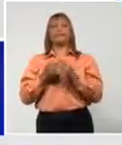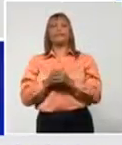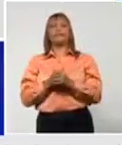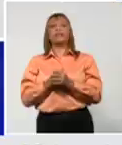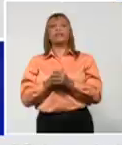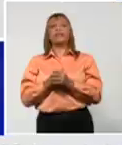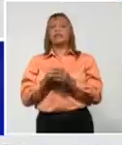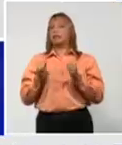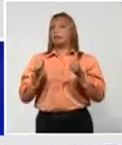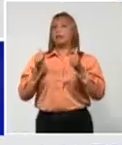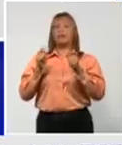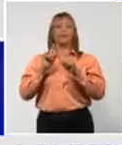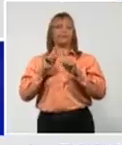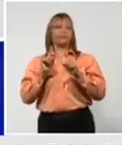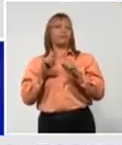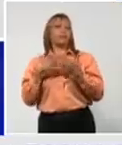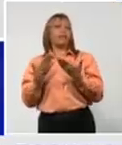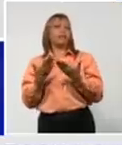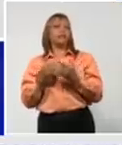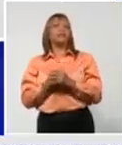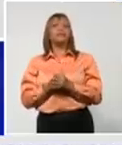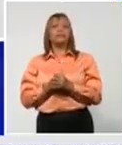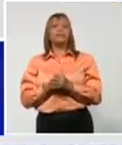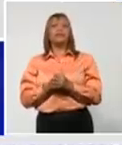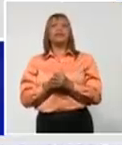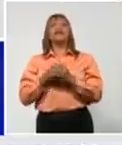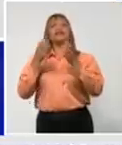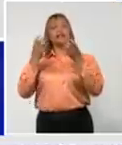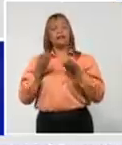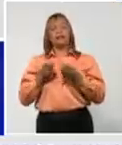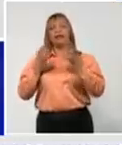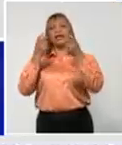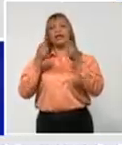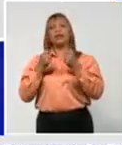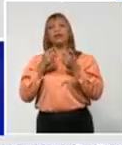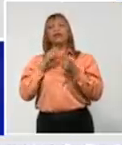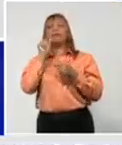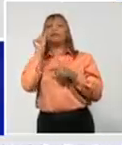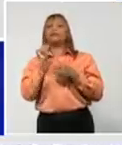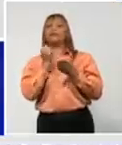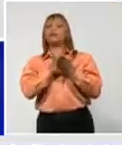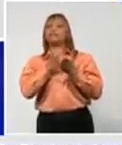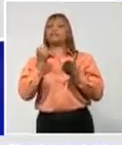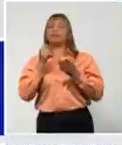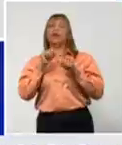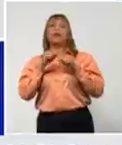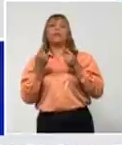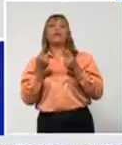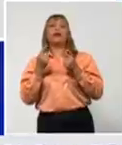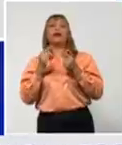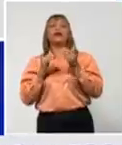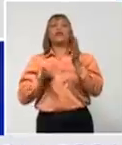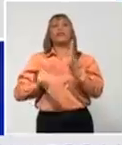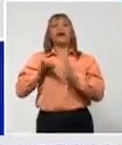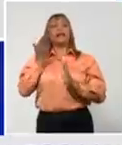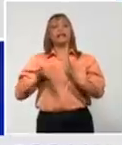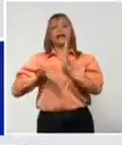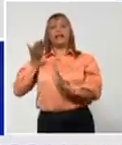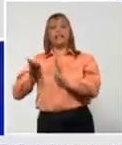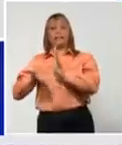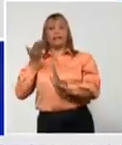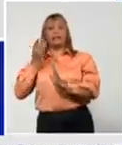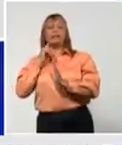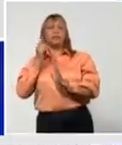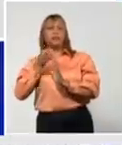y no se recuperan, pues también eso incide en el número de casos activos, porque en la medida que se van dando las altas, y por eso las